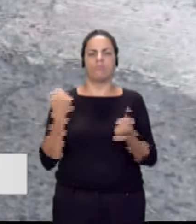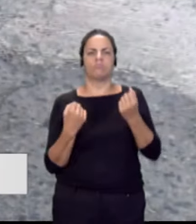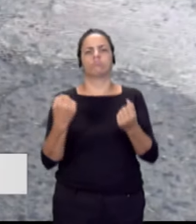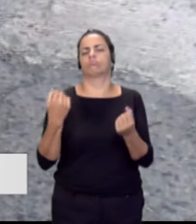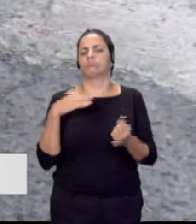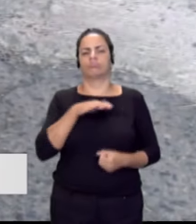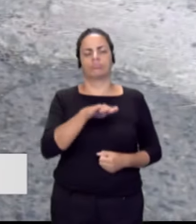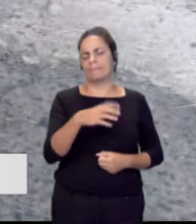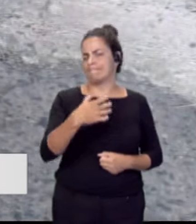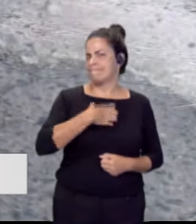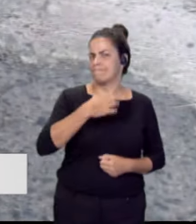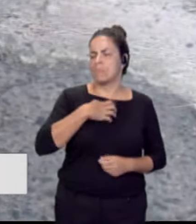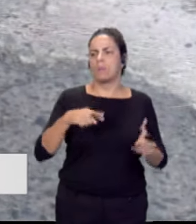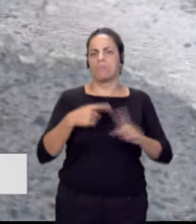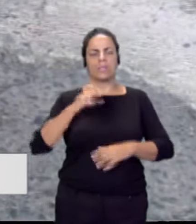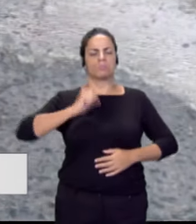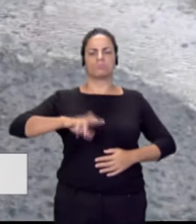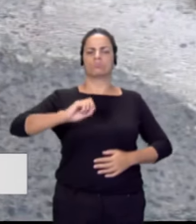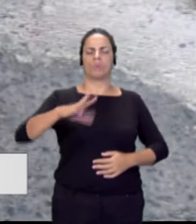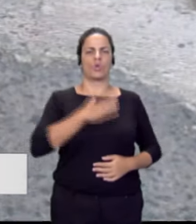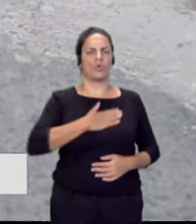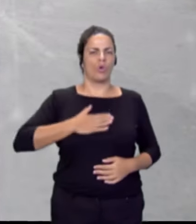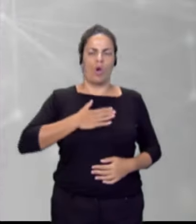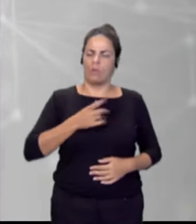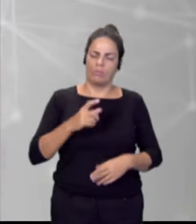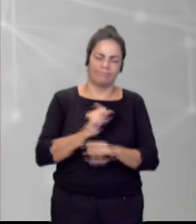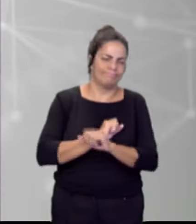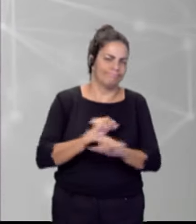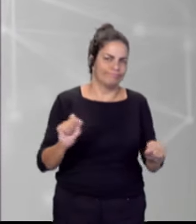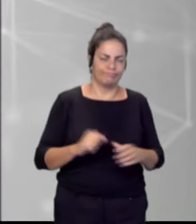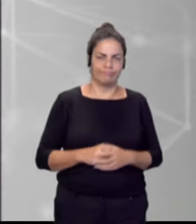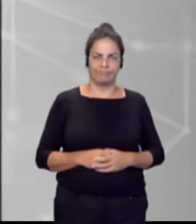ni caminar con comodidad.